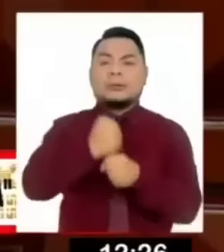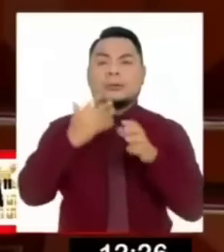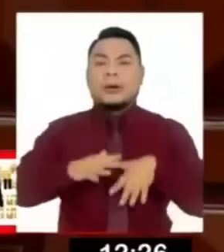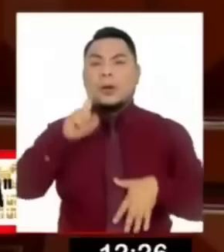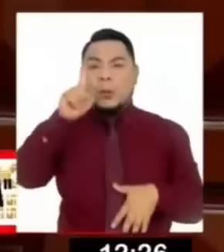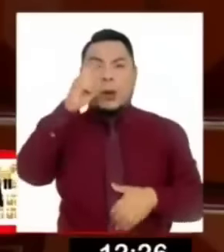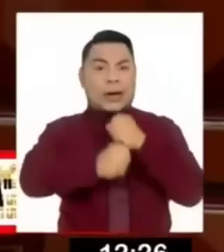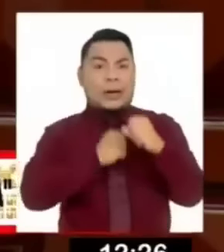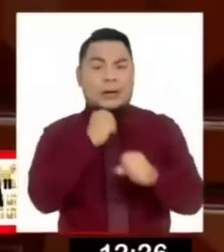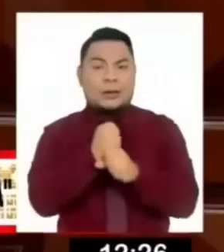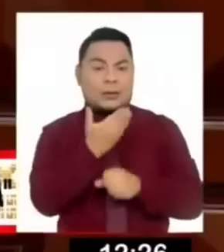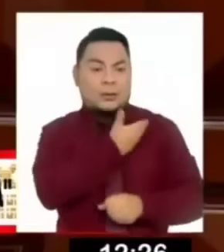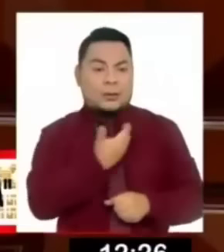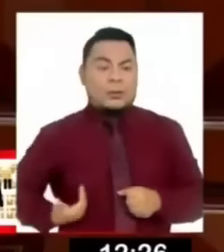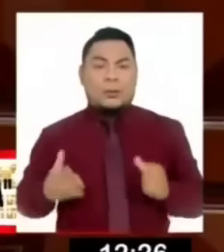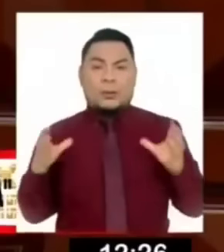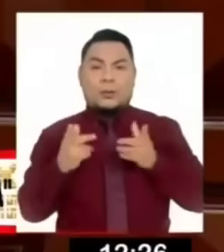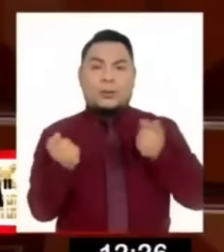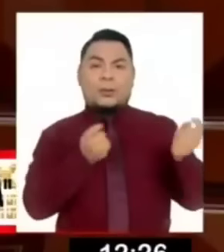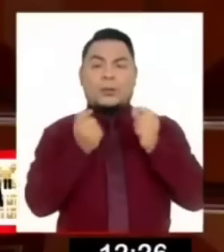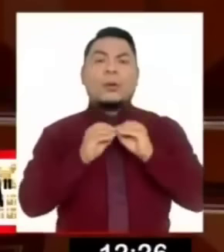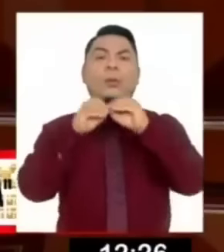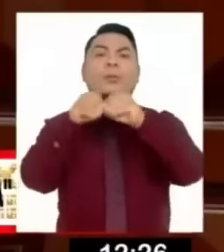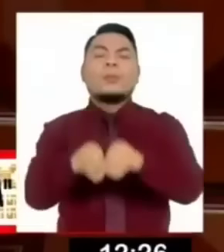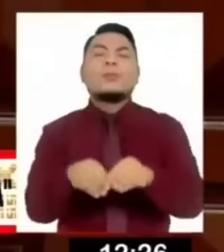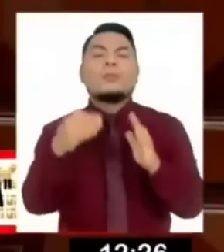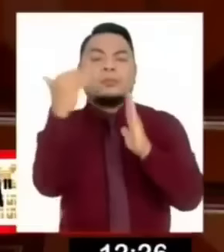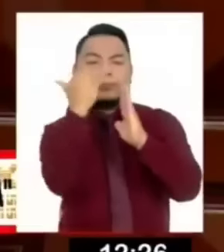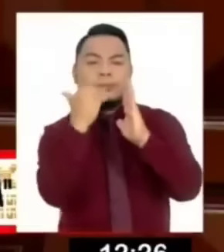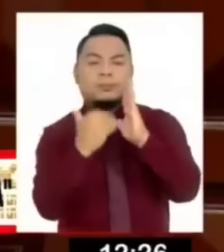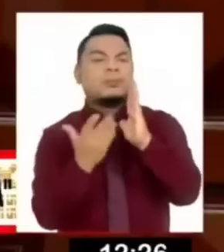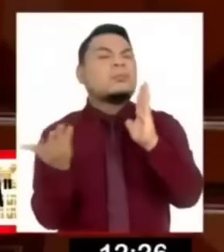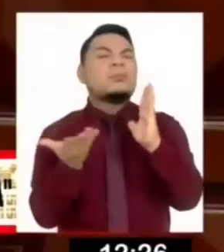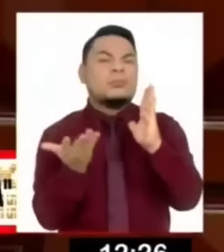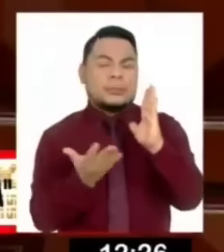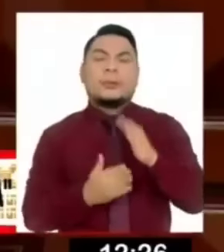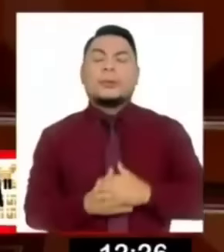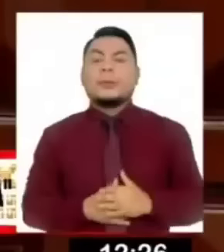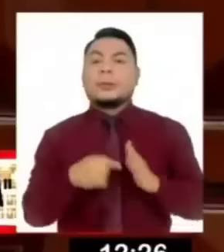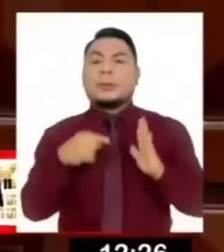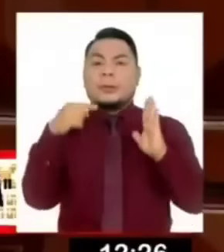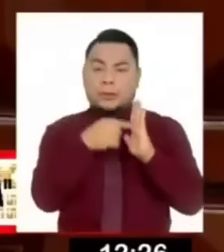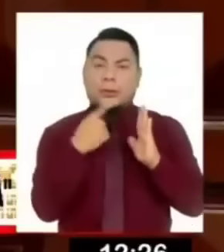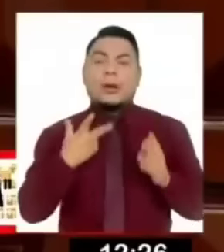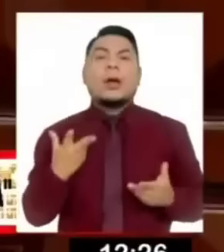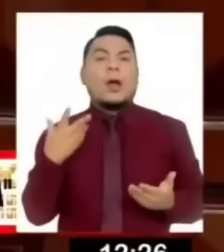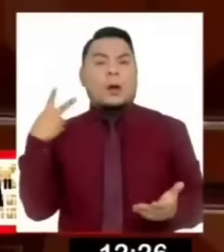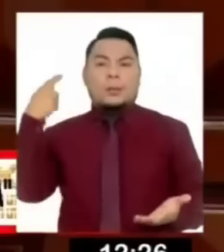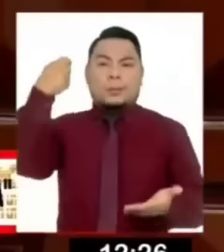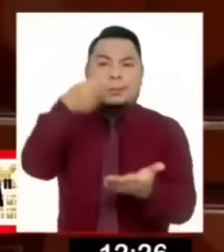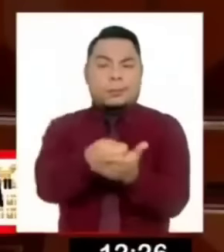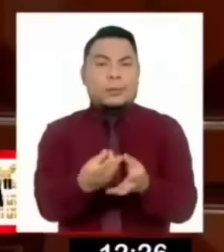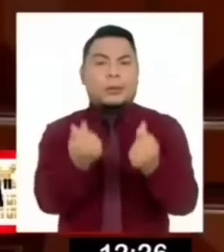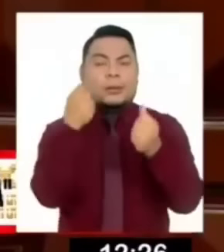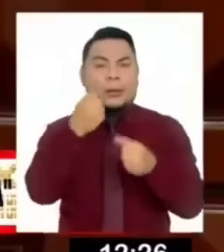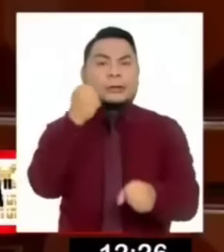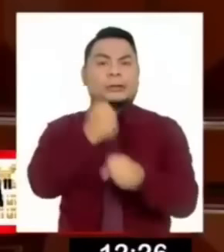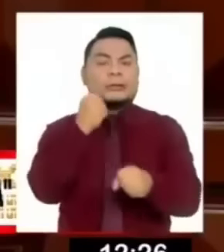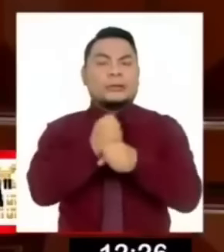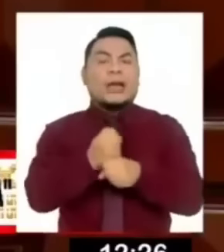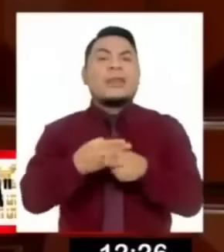año, nuestro gobierno implementará las siguientes medidas. Golpe de inversión pública y generación de